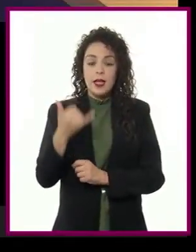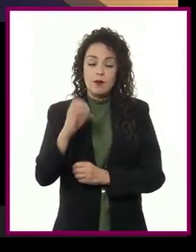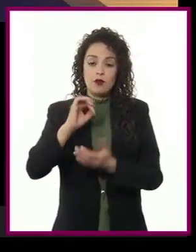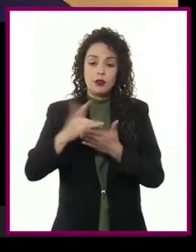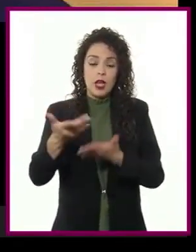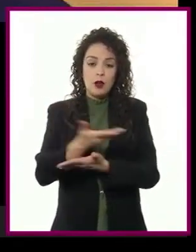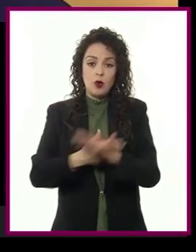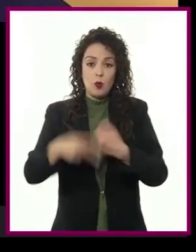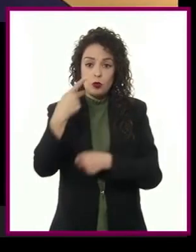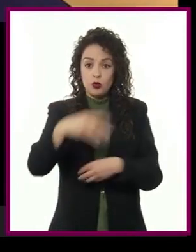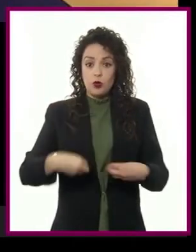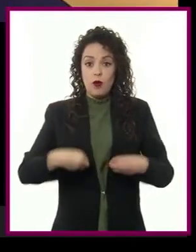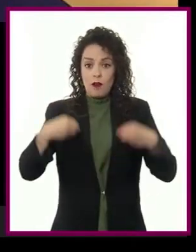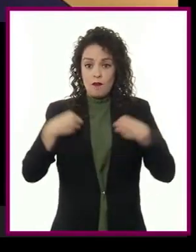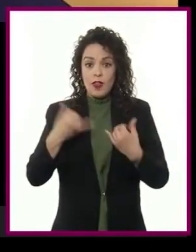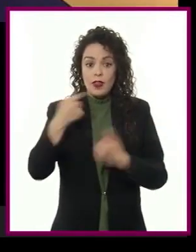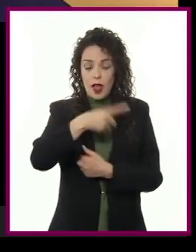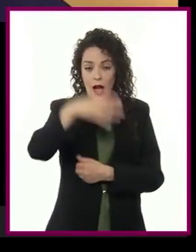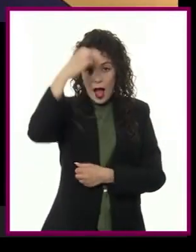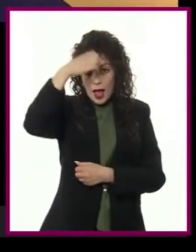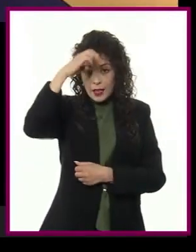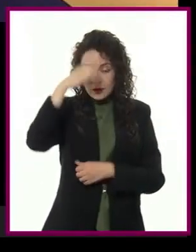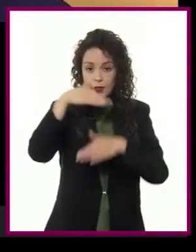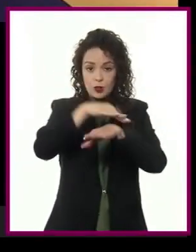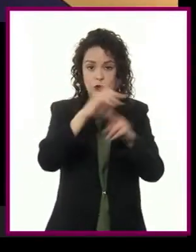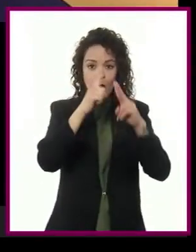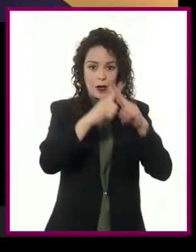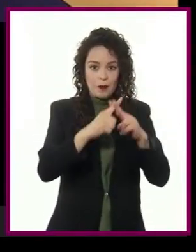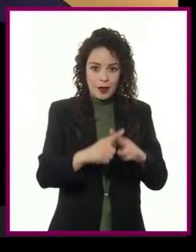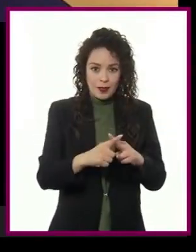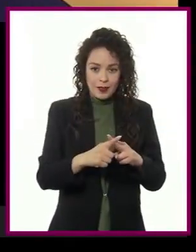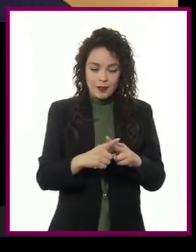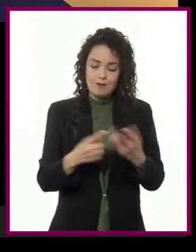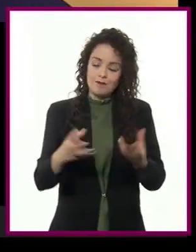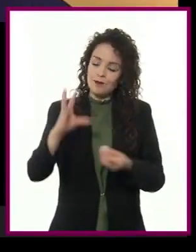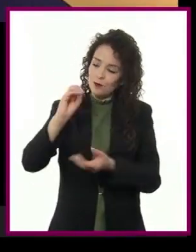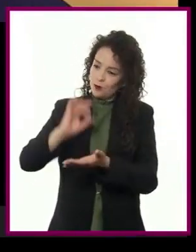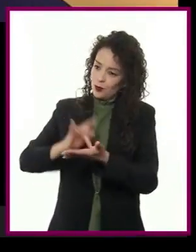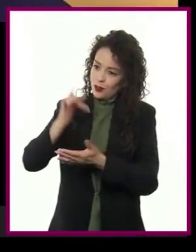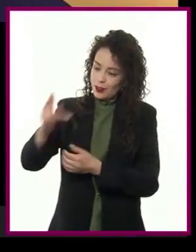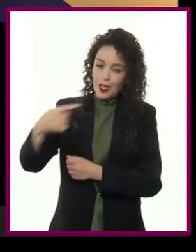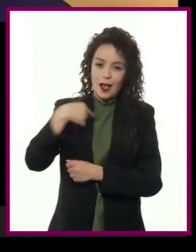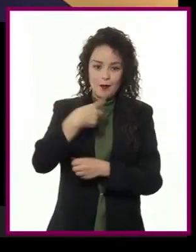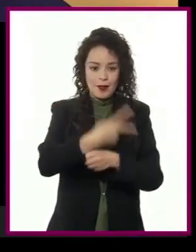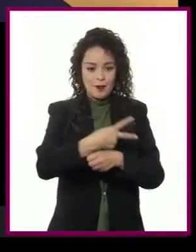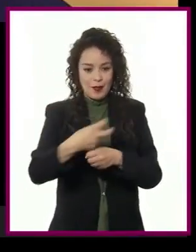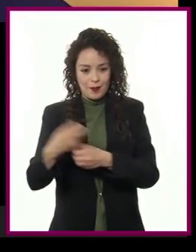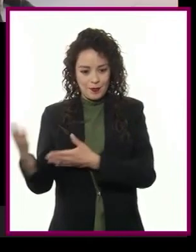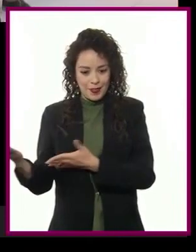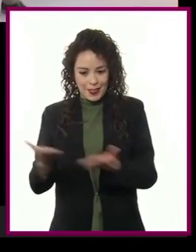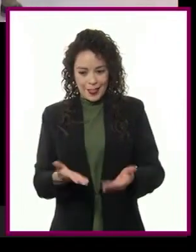obra. No, maestro Julio, al contrario, muchas gracias a ustedes por invitarme.